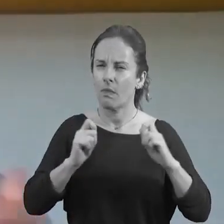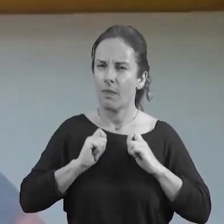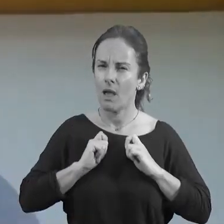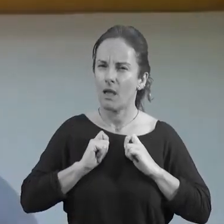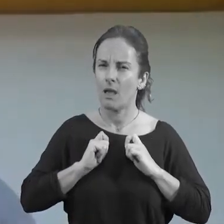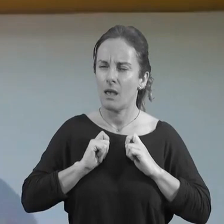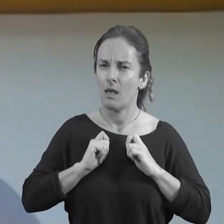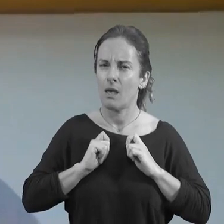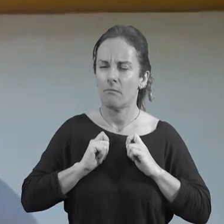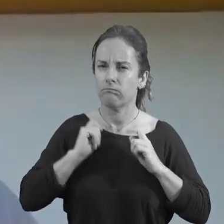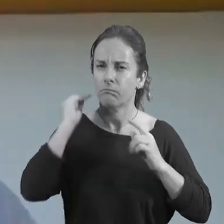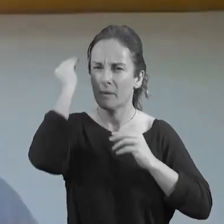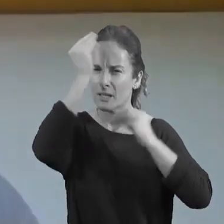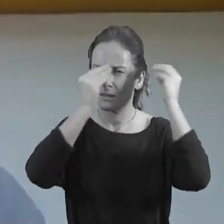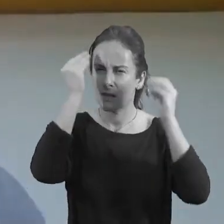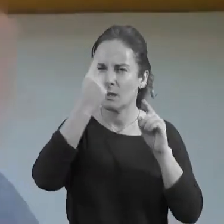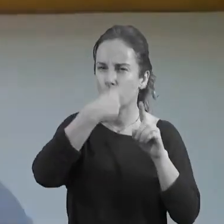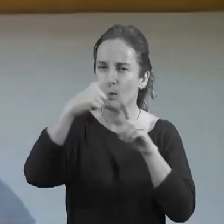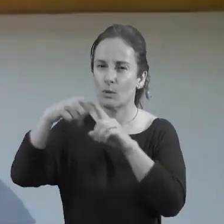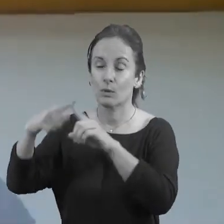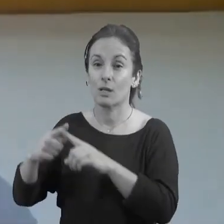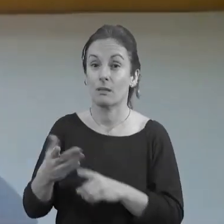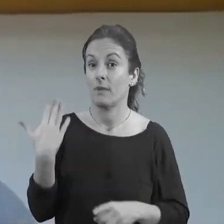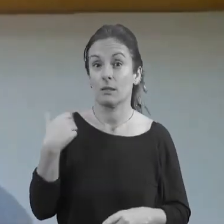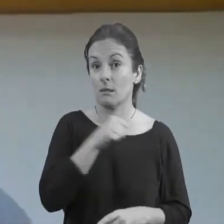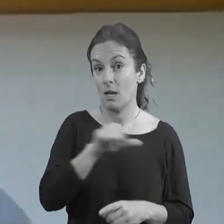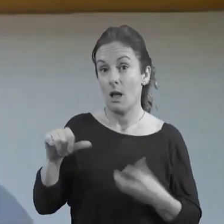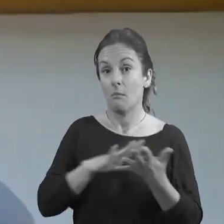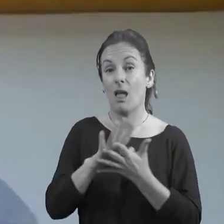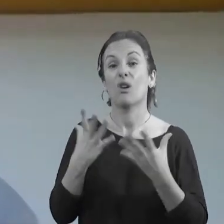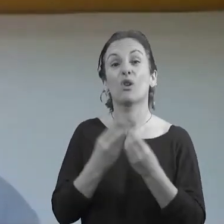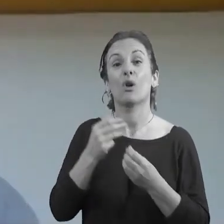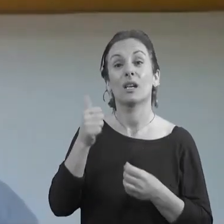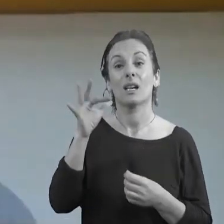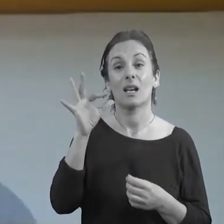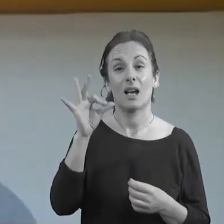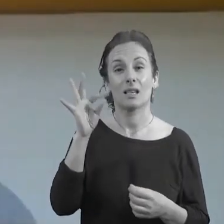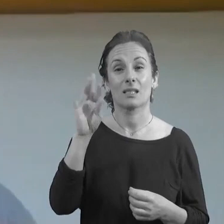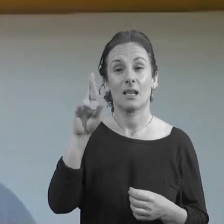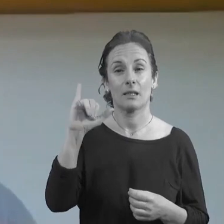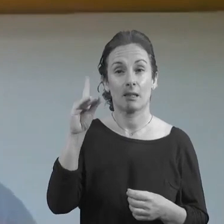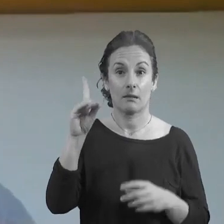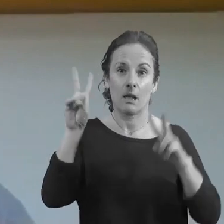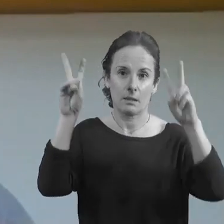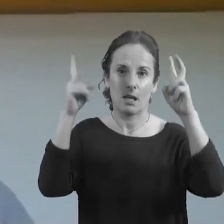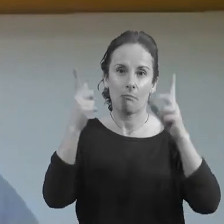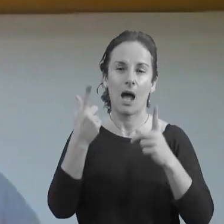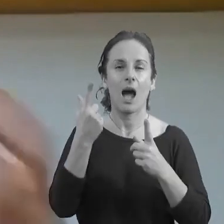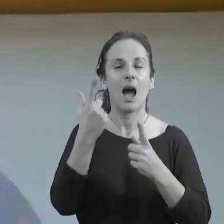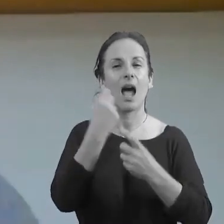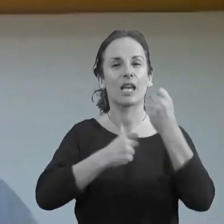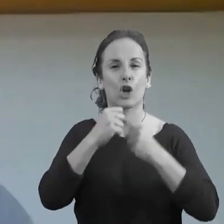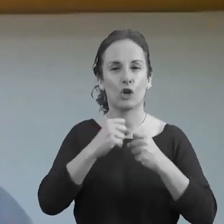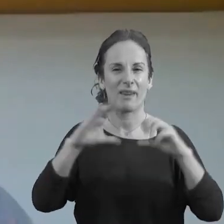diciendo en muchos momentos. La semana pasada lo hablábamos con Astrid sobre, ¿no?, el tema de la economía feminista y